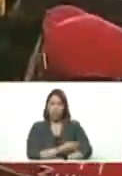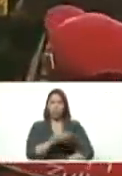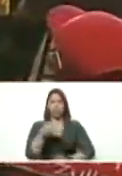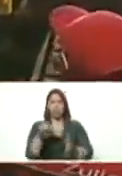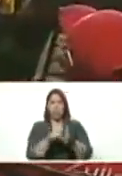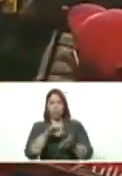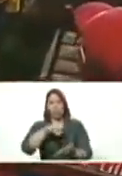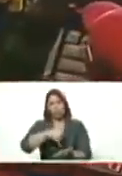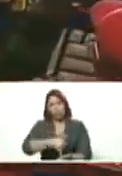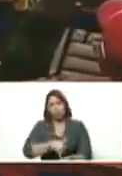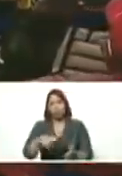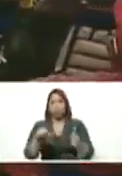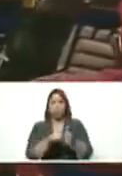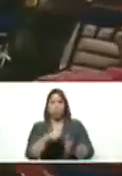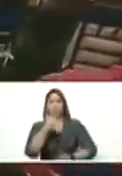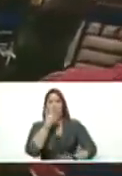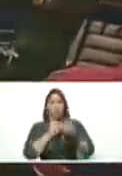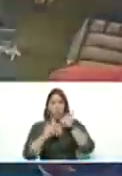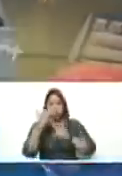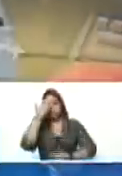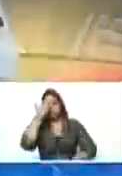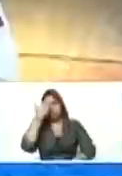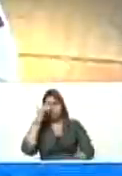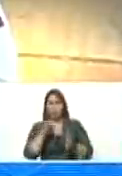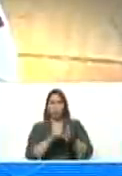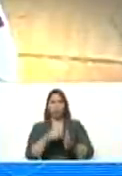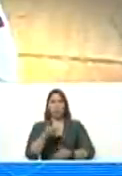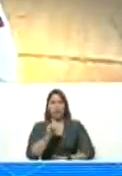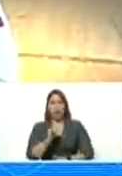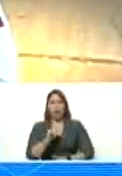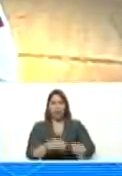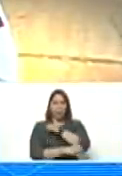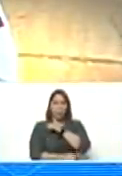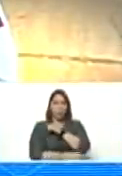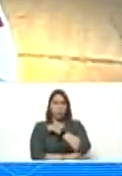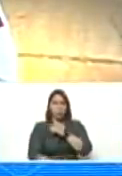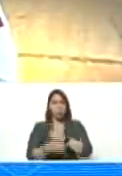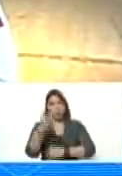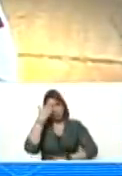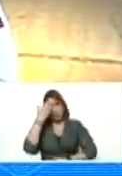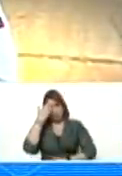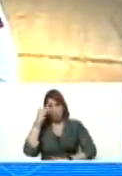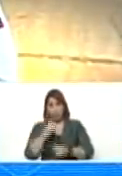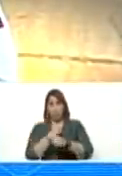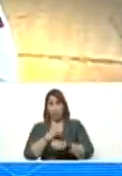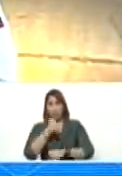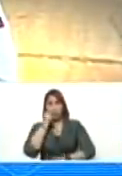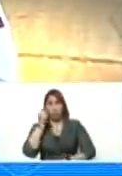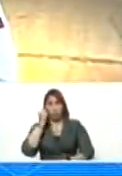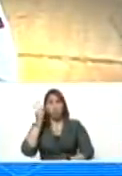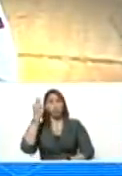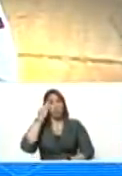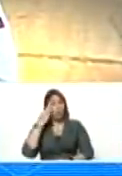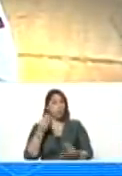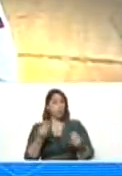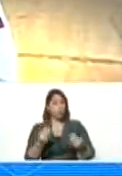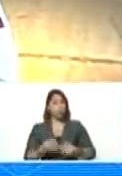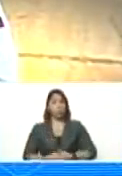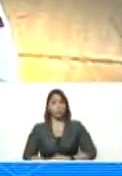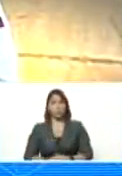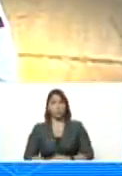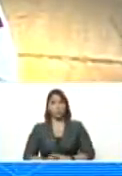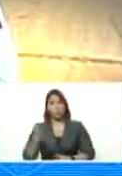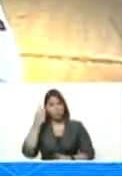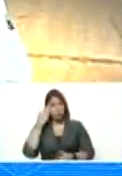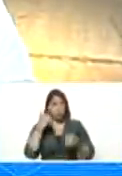debilidades, dónde hay errores, saben dónde están los bandidos, los corruptos, la clase obrera sabe, lo sabe mucho y lo